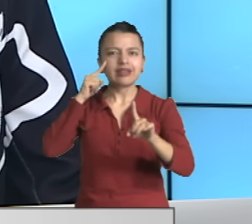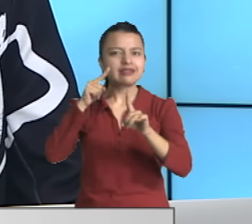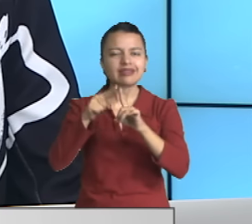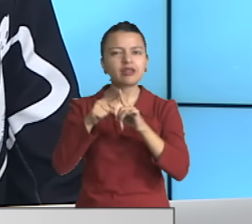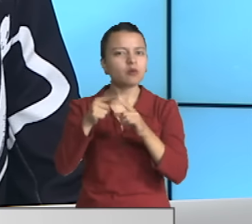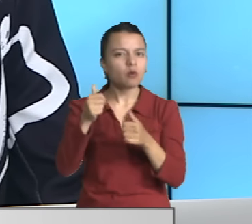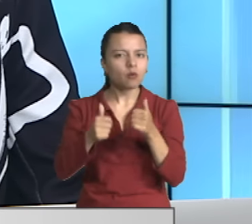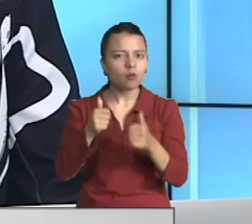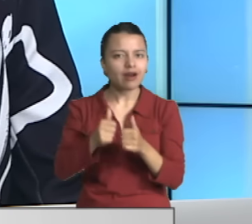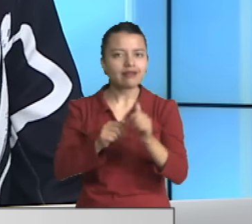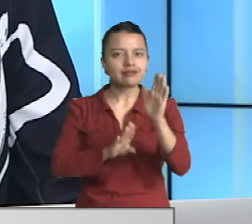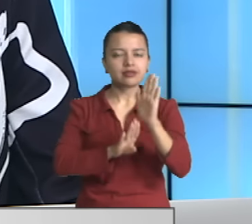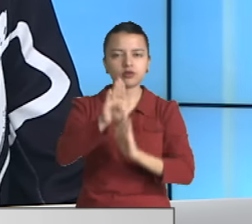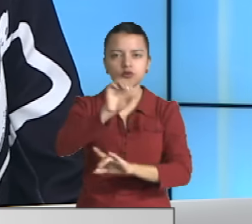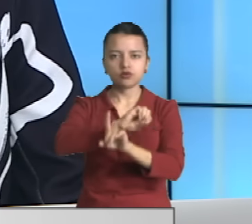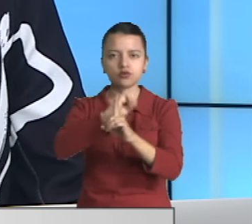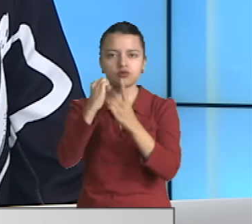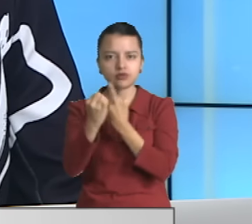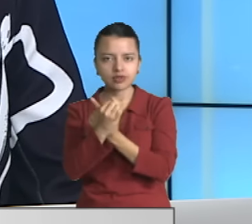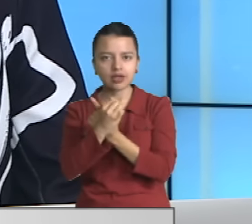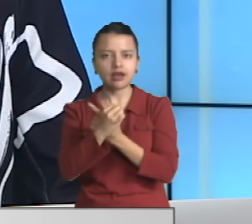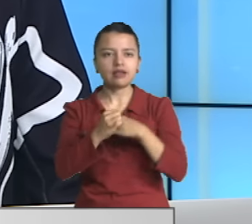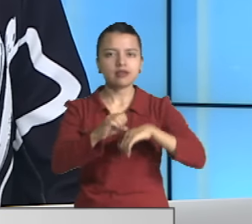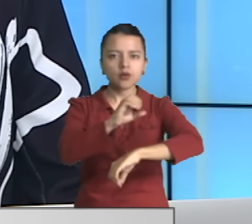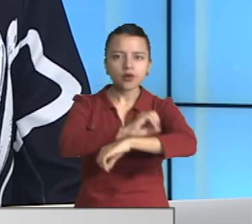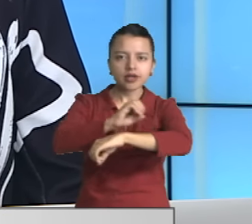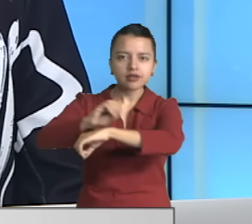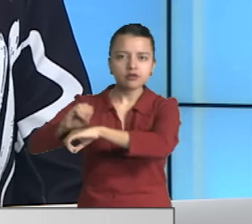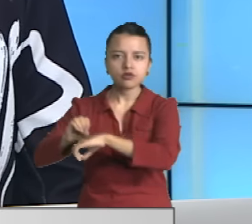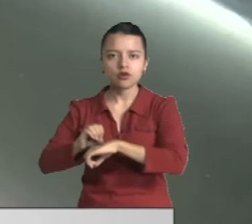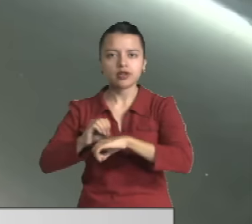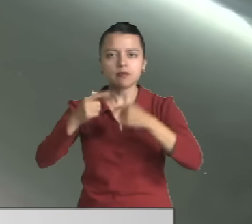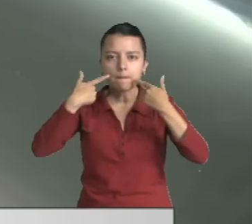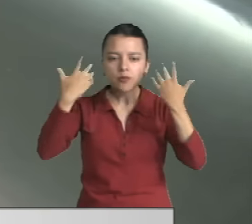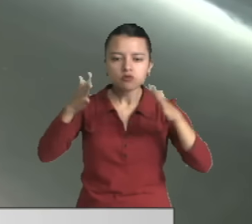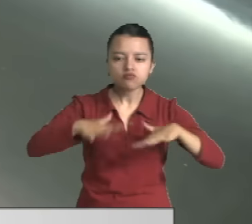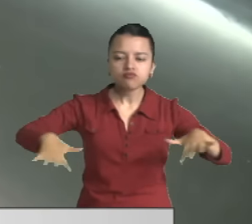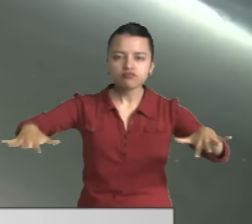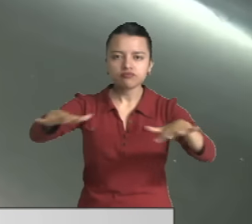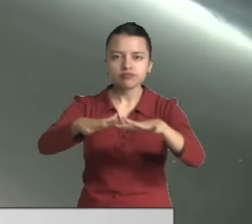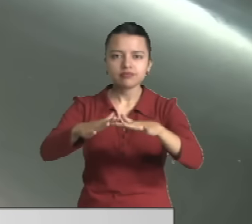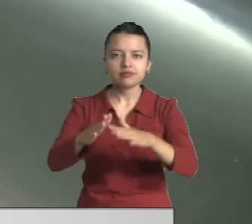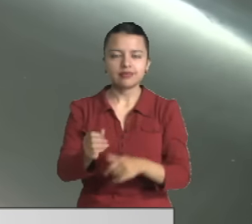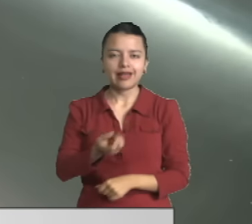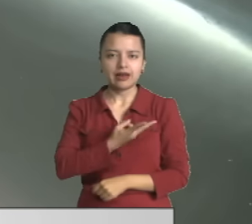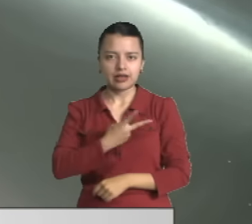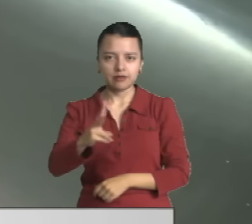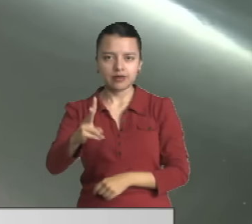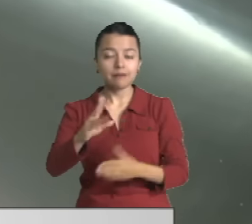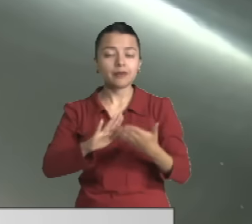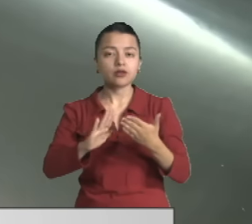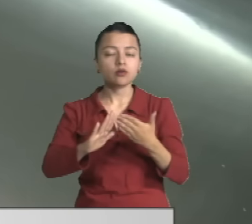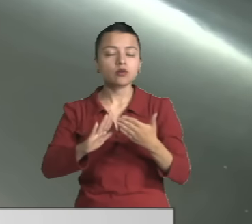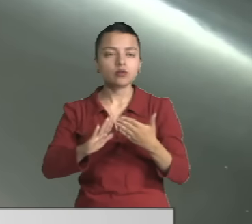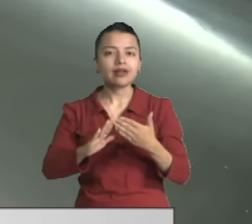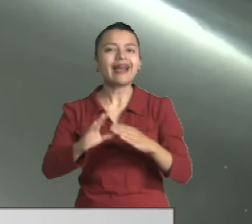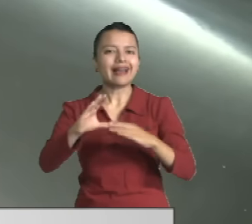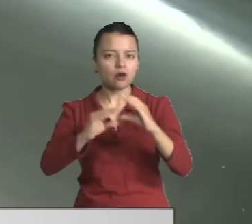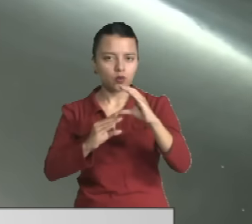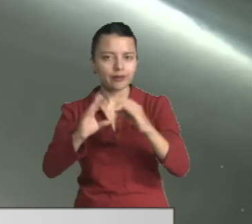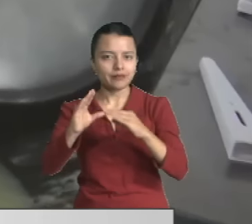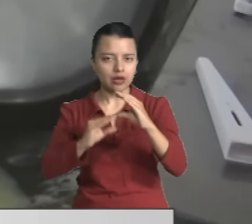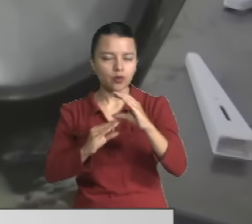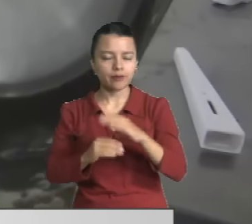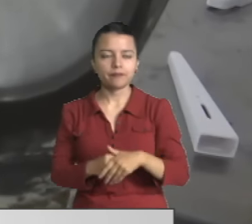el desarrollo social y económico de las organizaciones populares. En el departamento del Cauca se hizo el lanzamiento de la